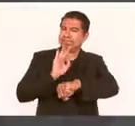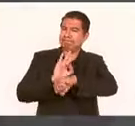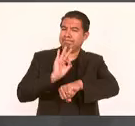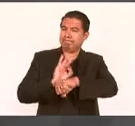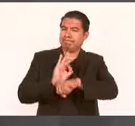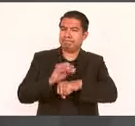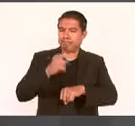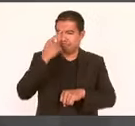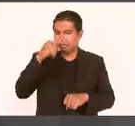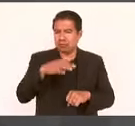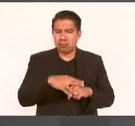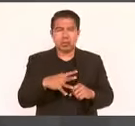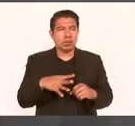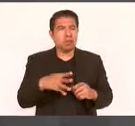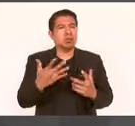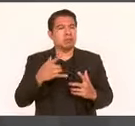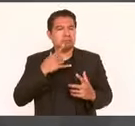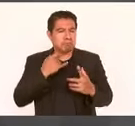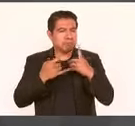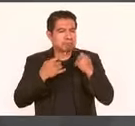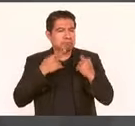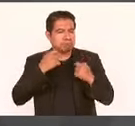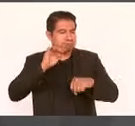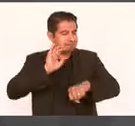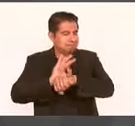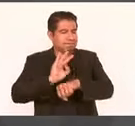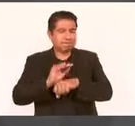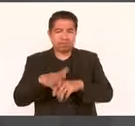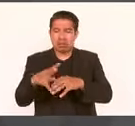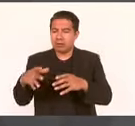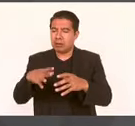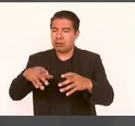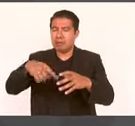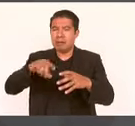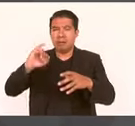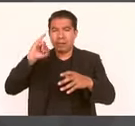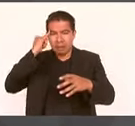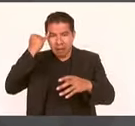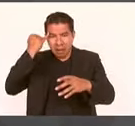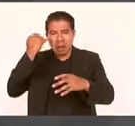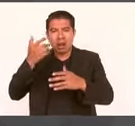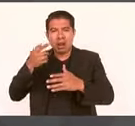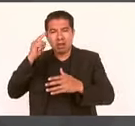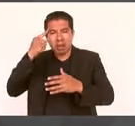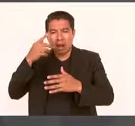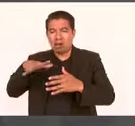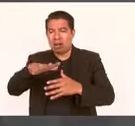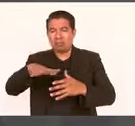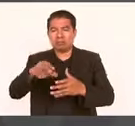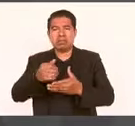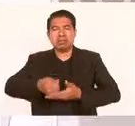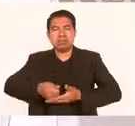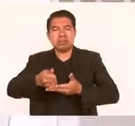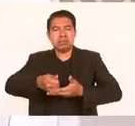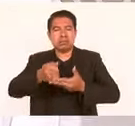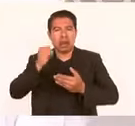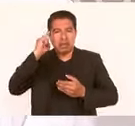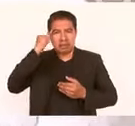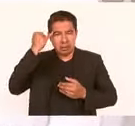de los pueblos originarios, por la defensa de los indígenas.